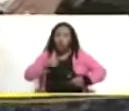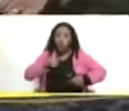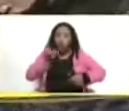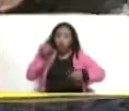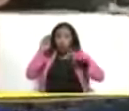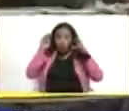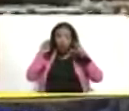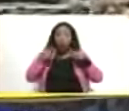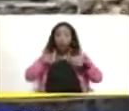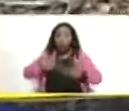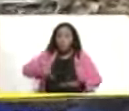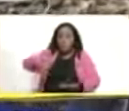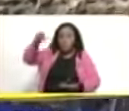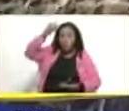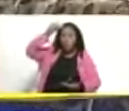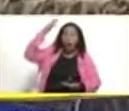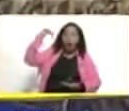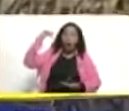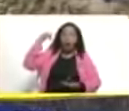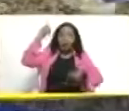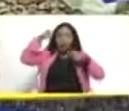aprendí del comandante Hugo Chávez.